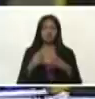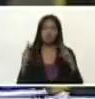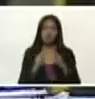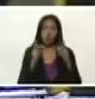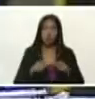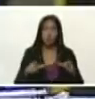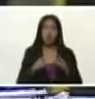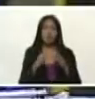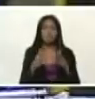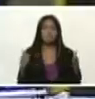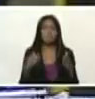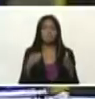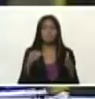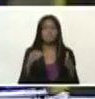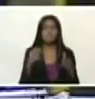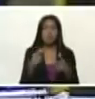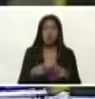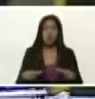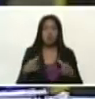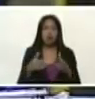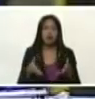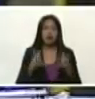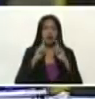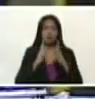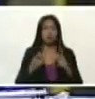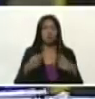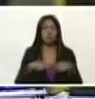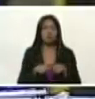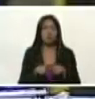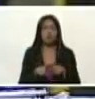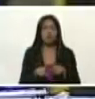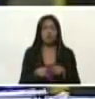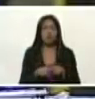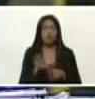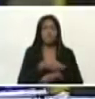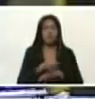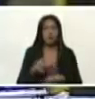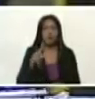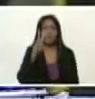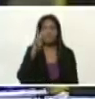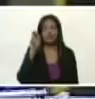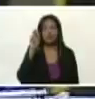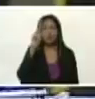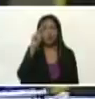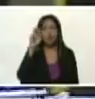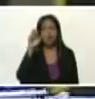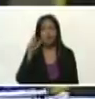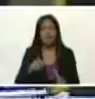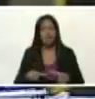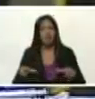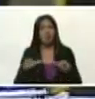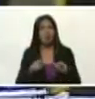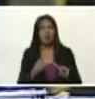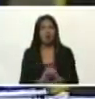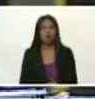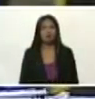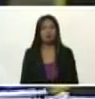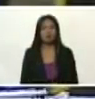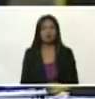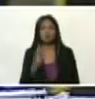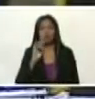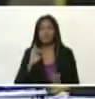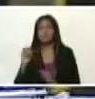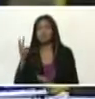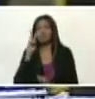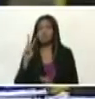la carretera Morón San Felipe, sector industrial carbonero, parroquia Veroe, municipio Veroe. Para que ustedes